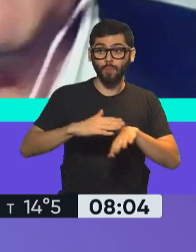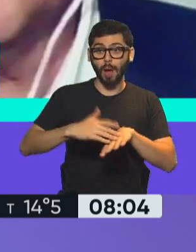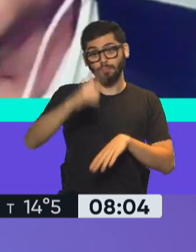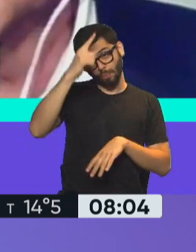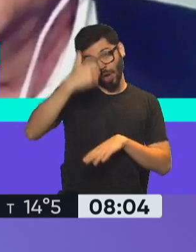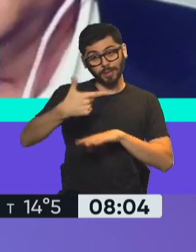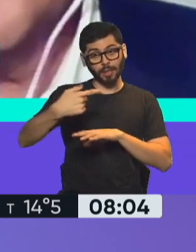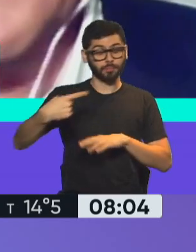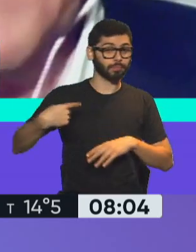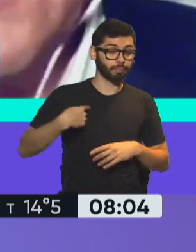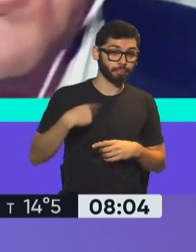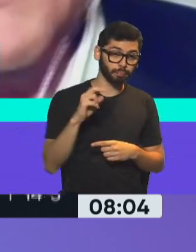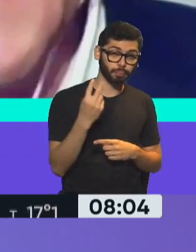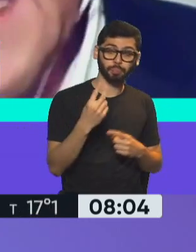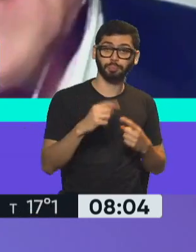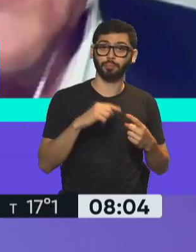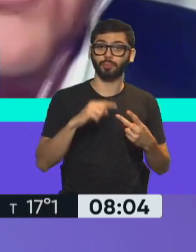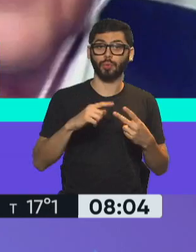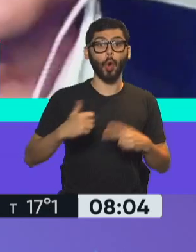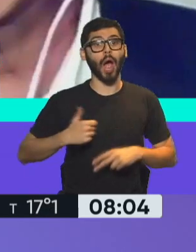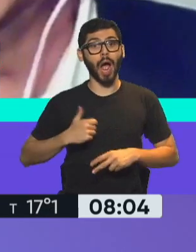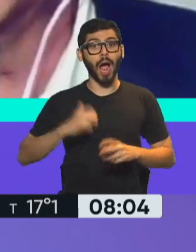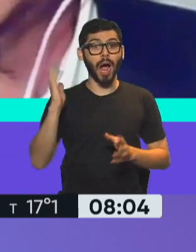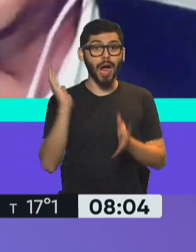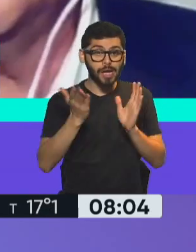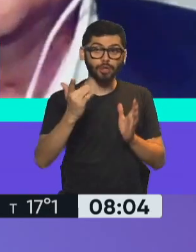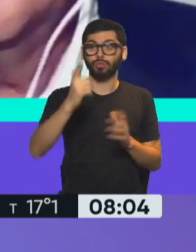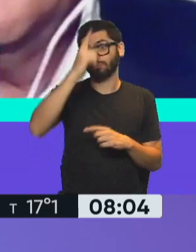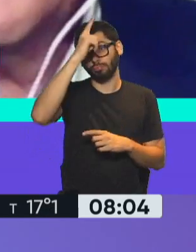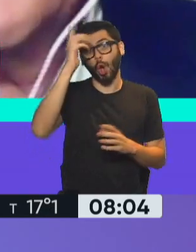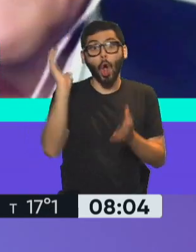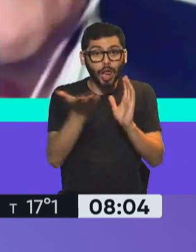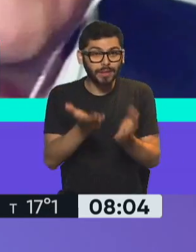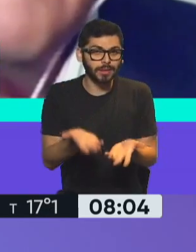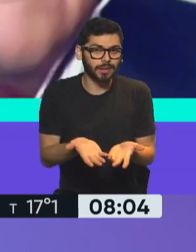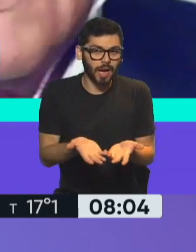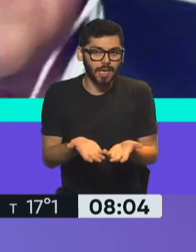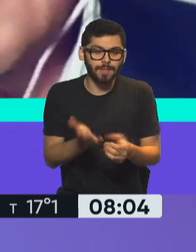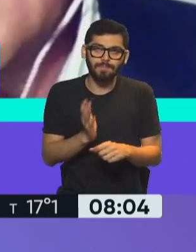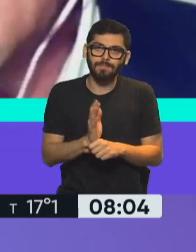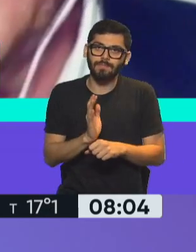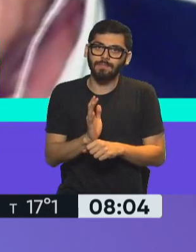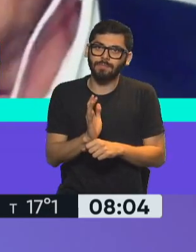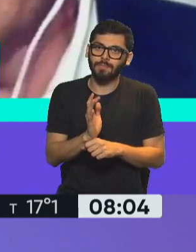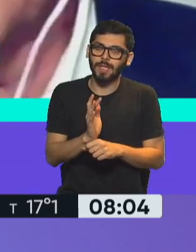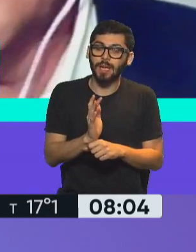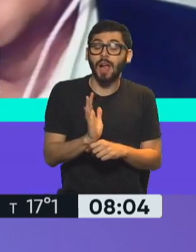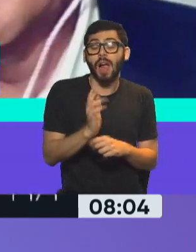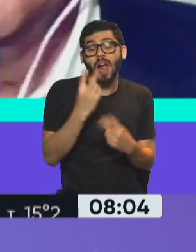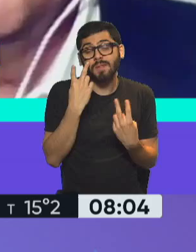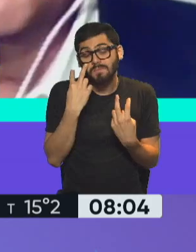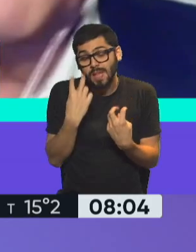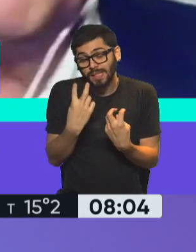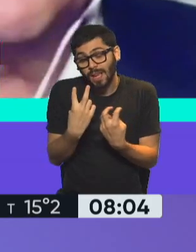policiales, por la represión del ejército y de la policía. Hasta tiraron, se está investigando eso, pero